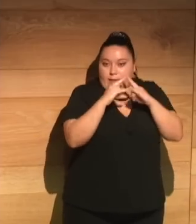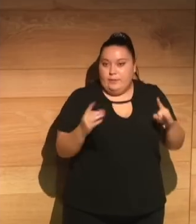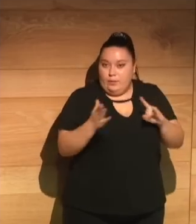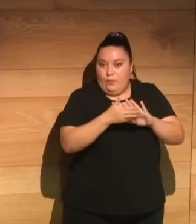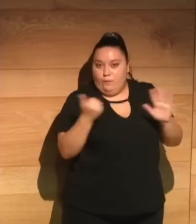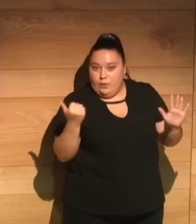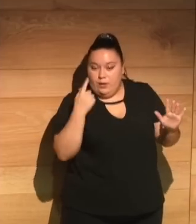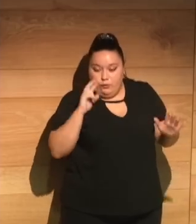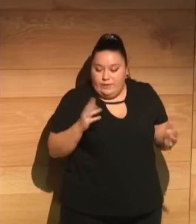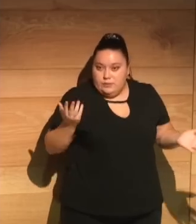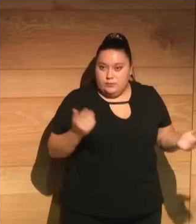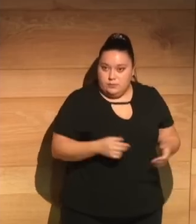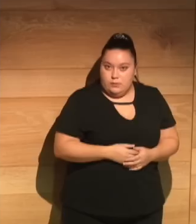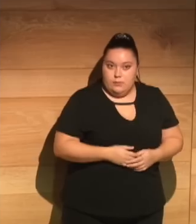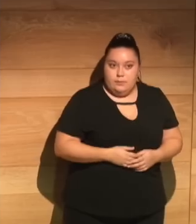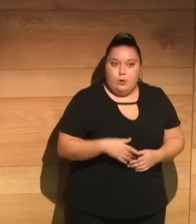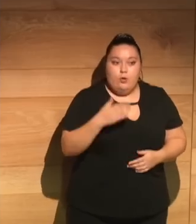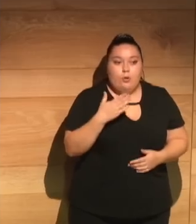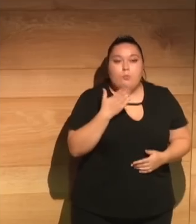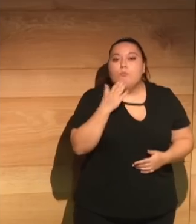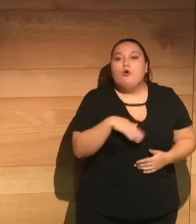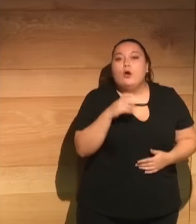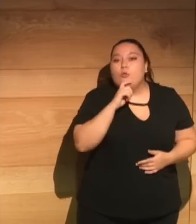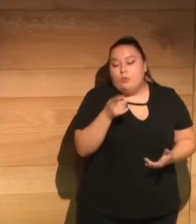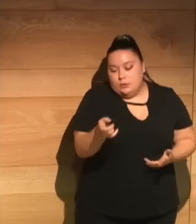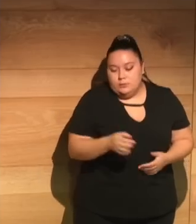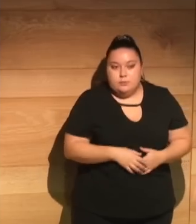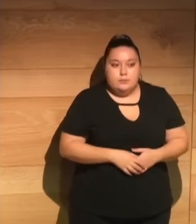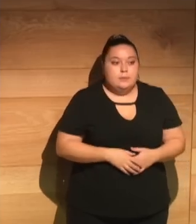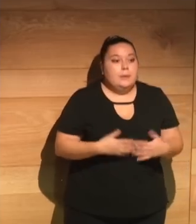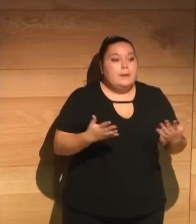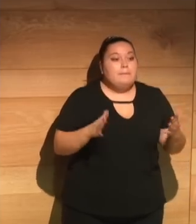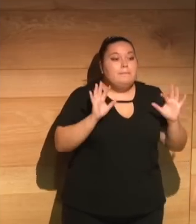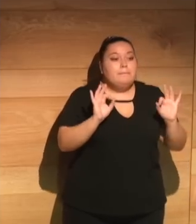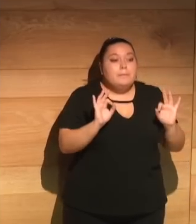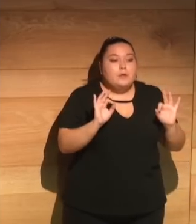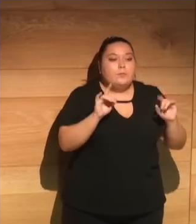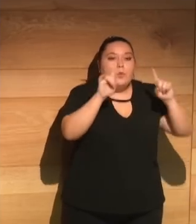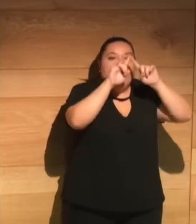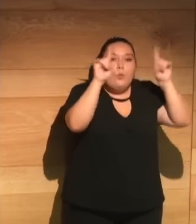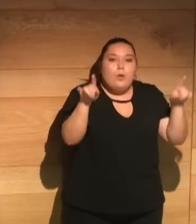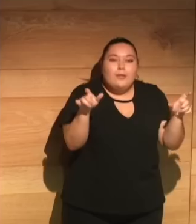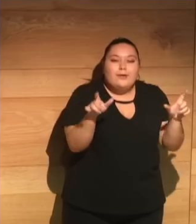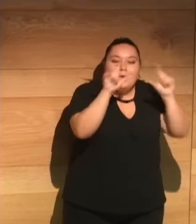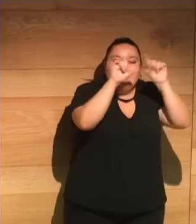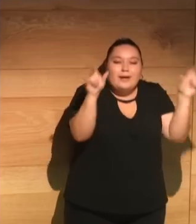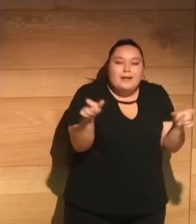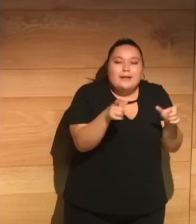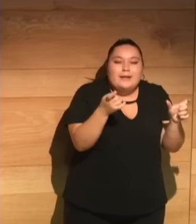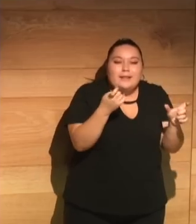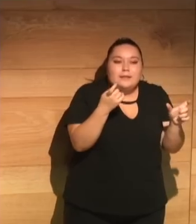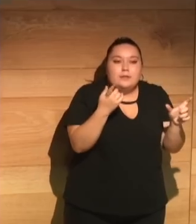Claro. Pero lo que mola es verlos en la pantalla. Pero hay una fascinación especial en acotar un cuadro y convertirlo